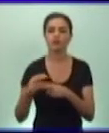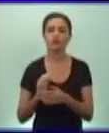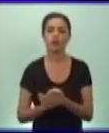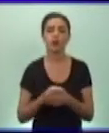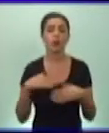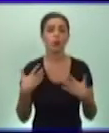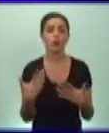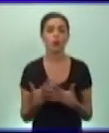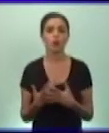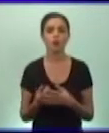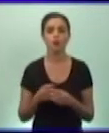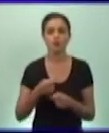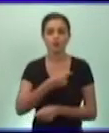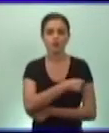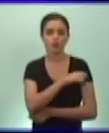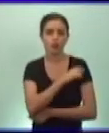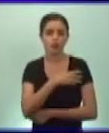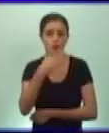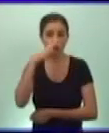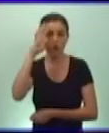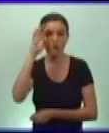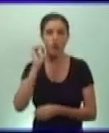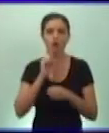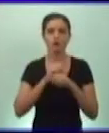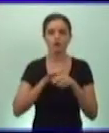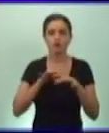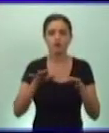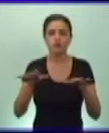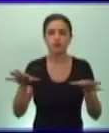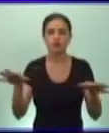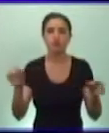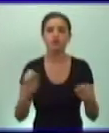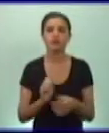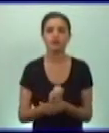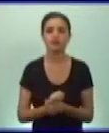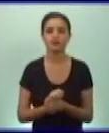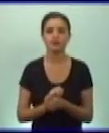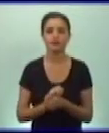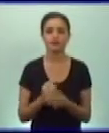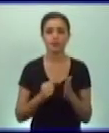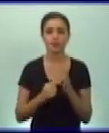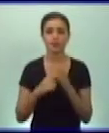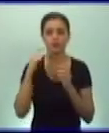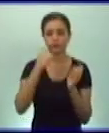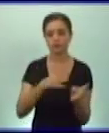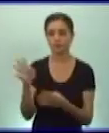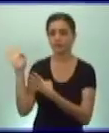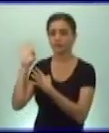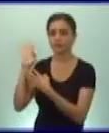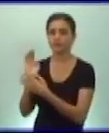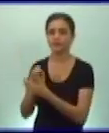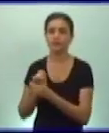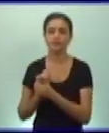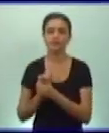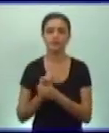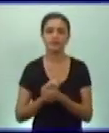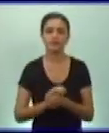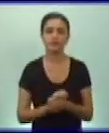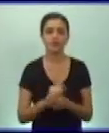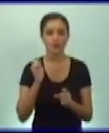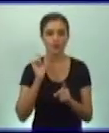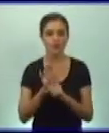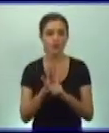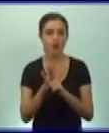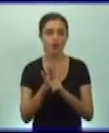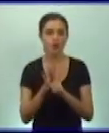poblamiento en nuestro país. Vayamos entonces a la diapositiva para conocer sobre estos elementos. Las condiciones históricas comienzan